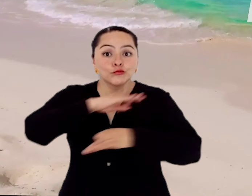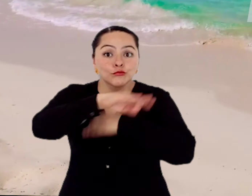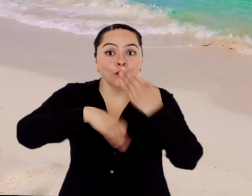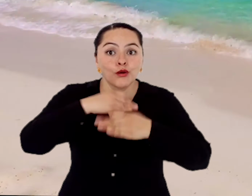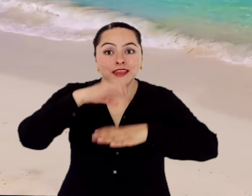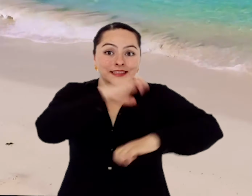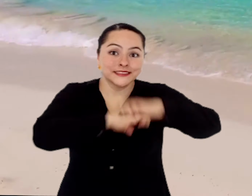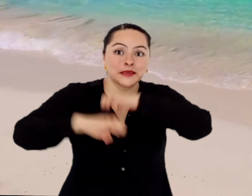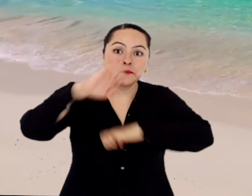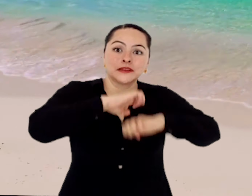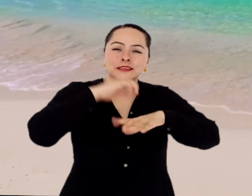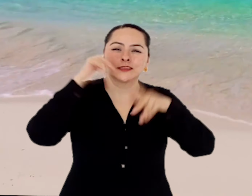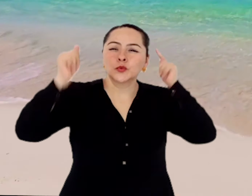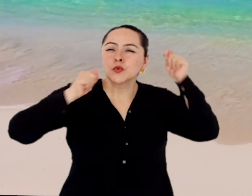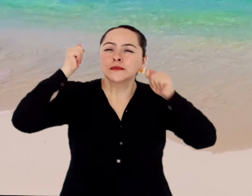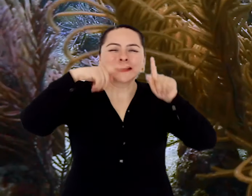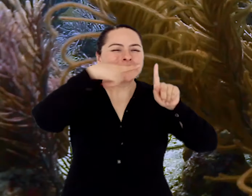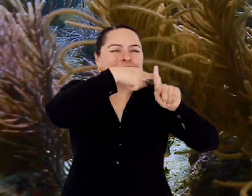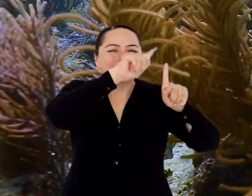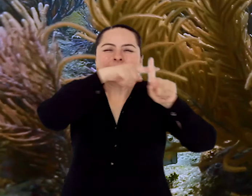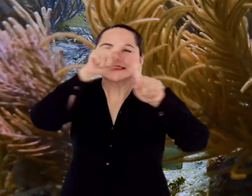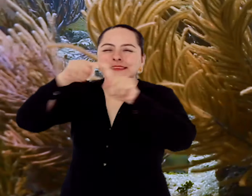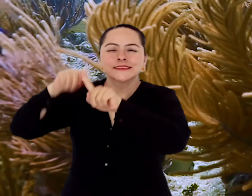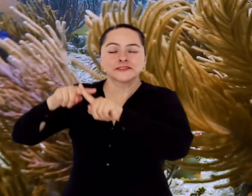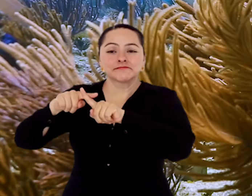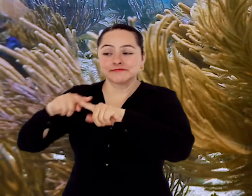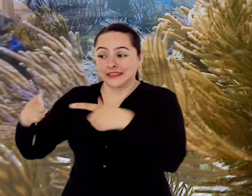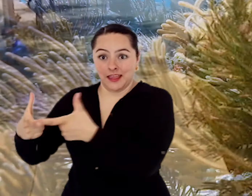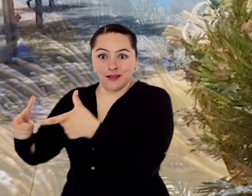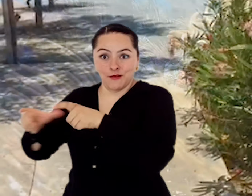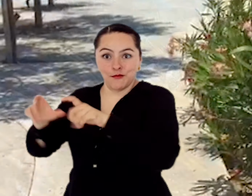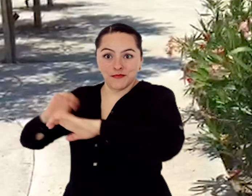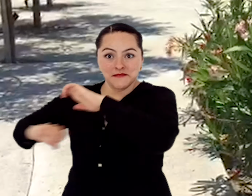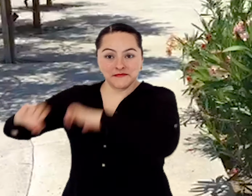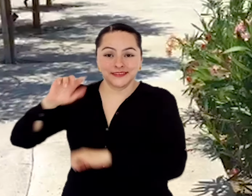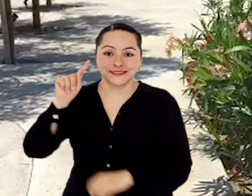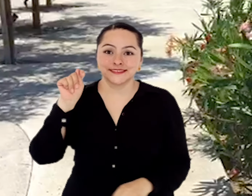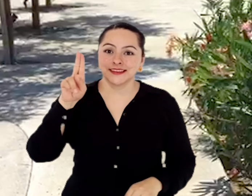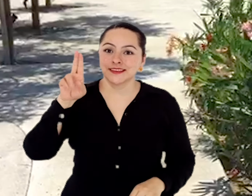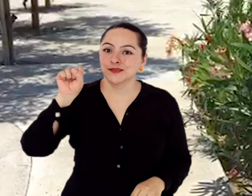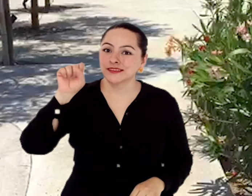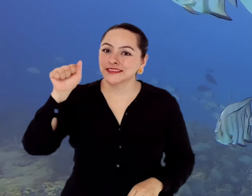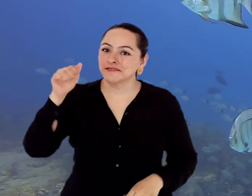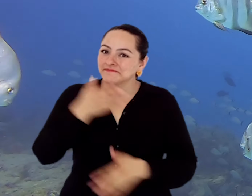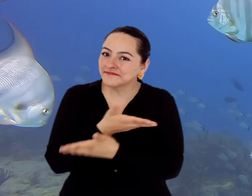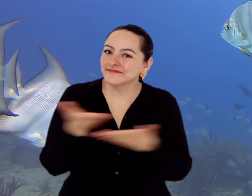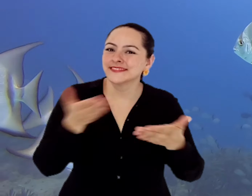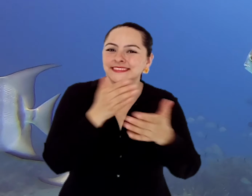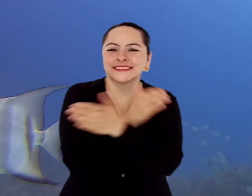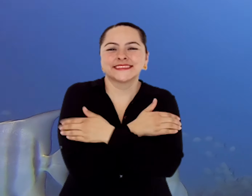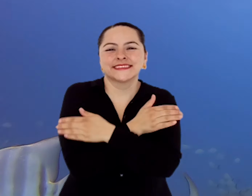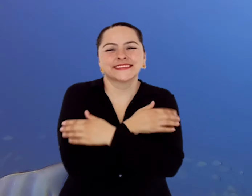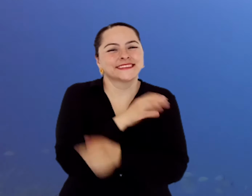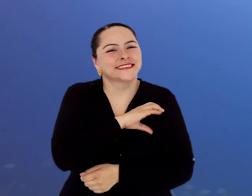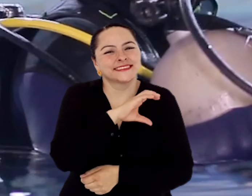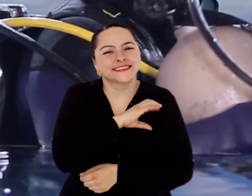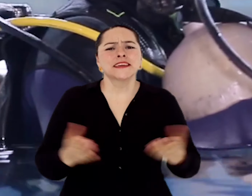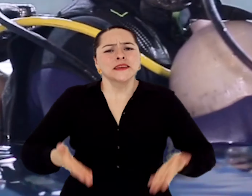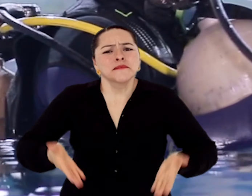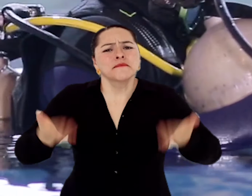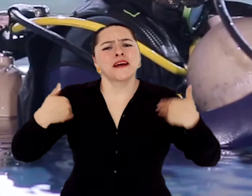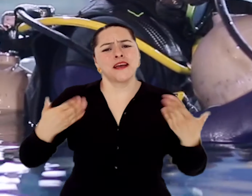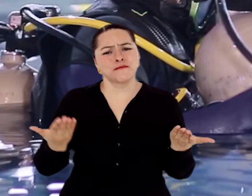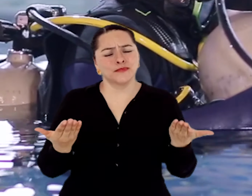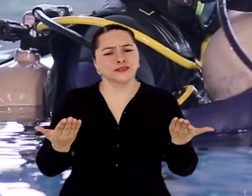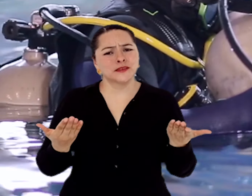A quienes formamos parte de la cadena de turismo, el equipo TUSA les envía un cordial saludo. Estimados colegas, esta